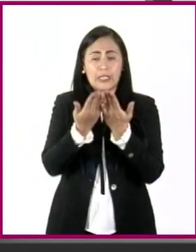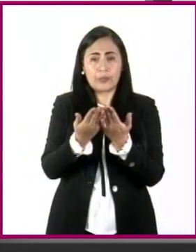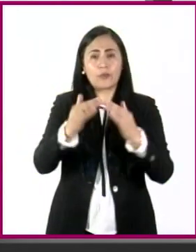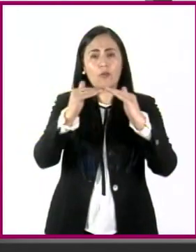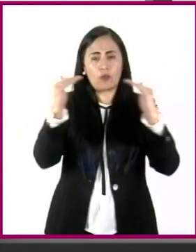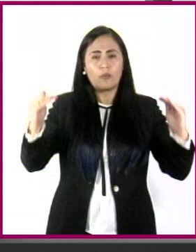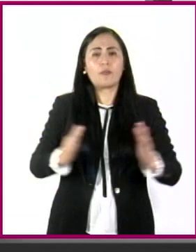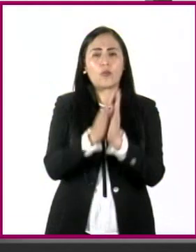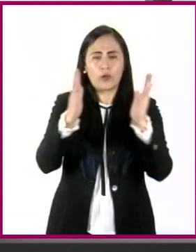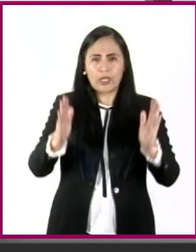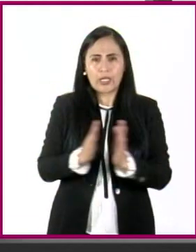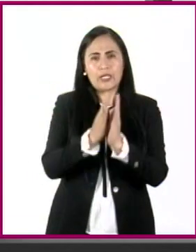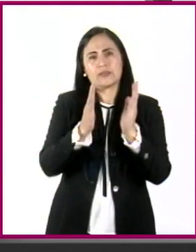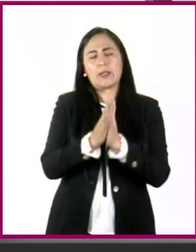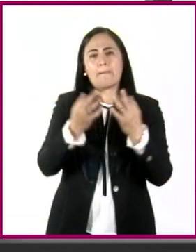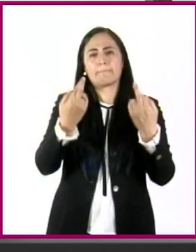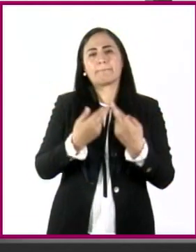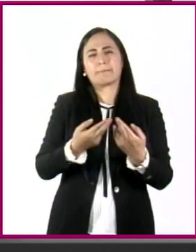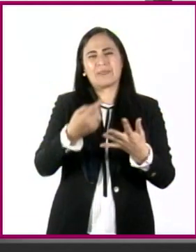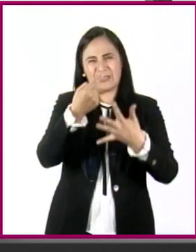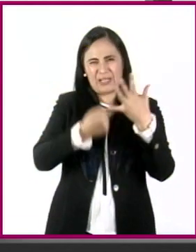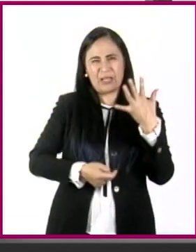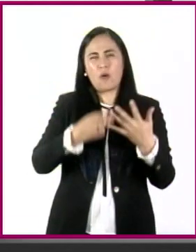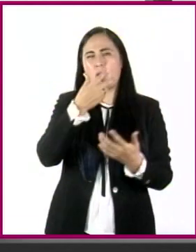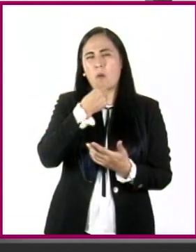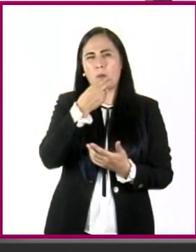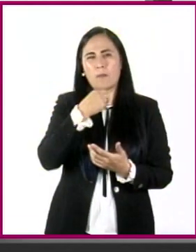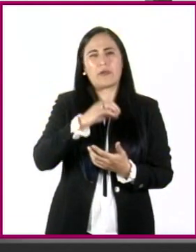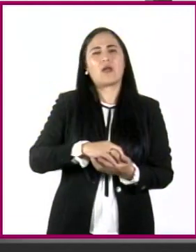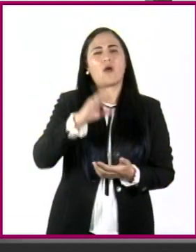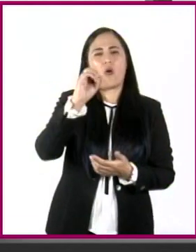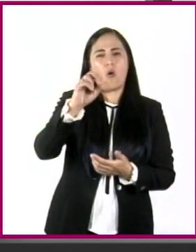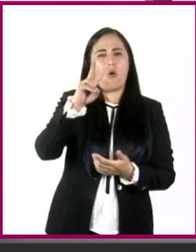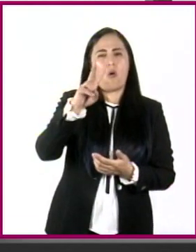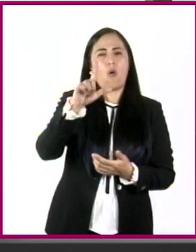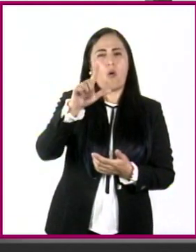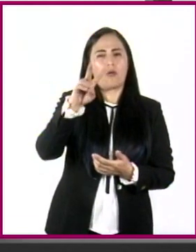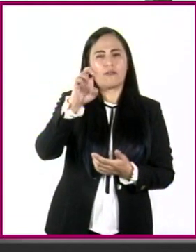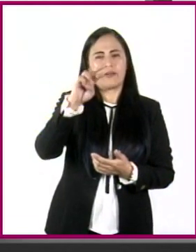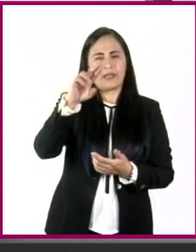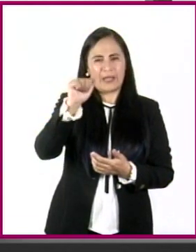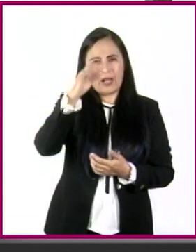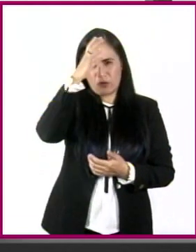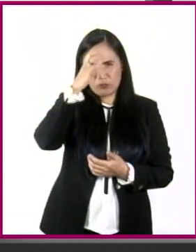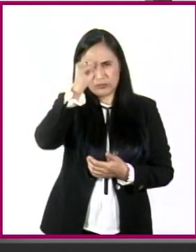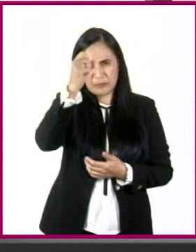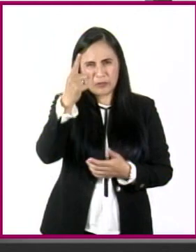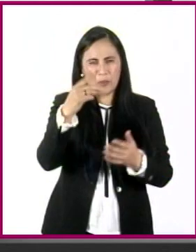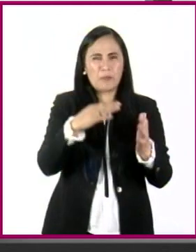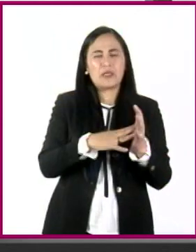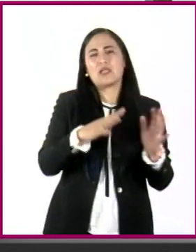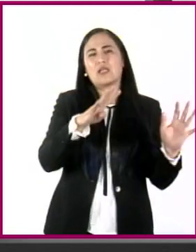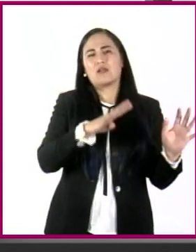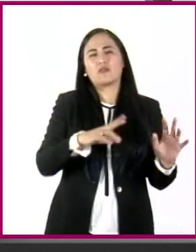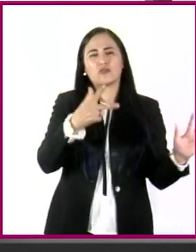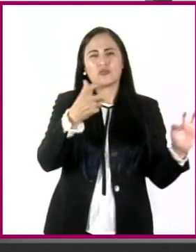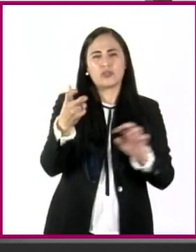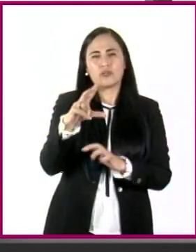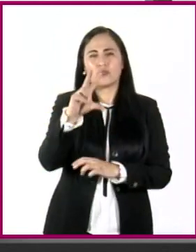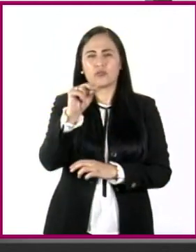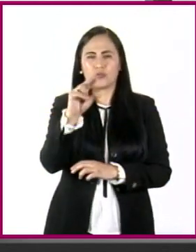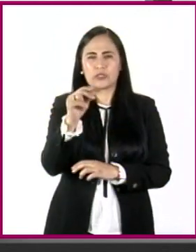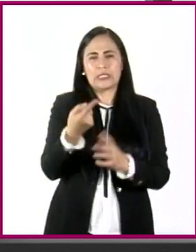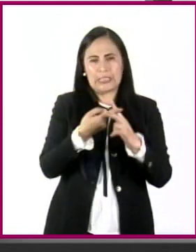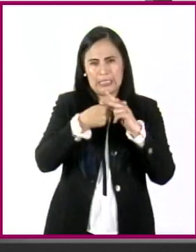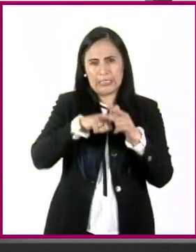las bases conceptuales, de Alberto Javier Olvera Rivera, el concepto surge en la década de los 80 del siglo pasado, aunque no descarta